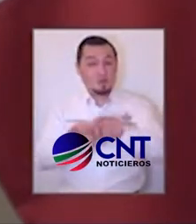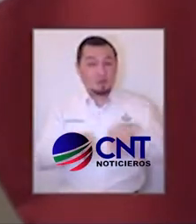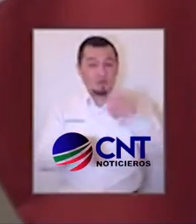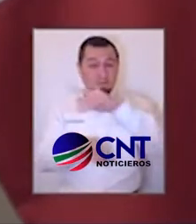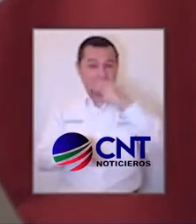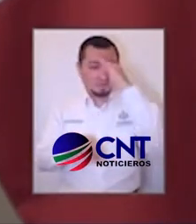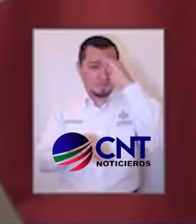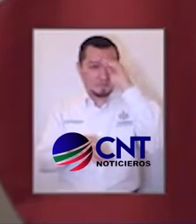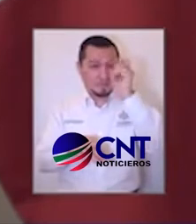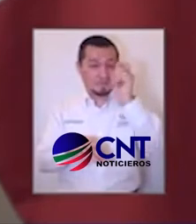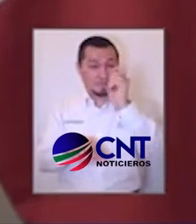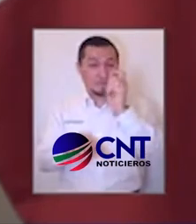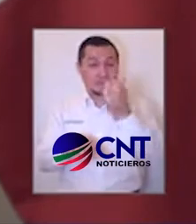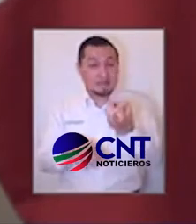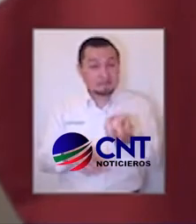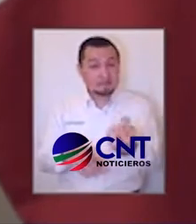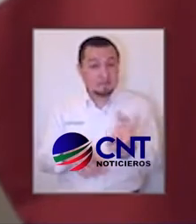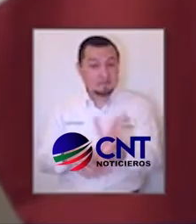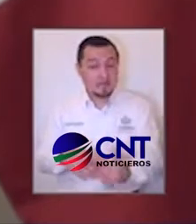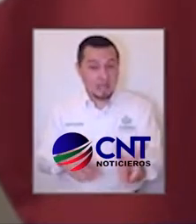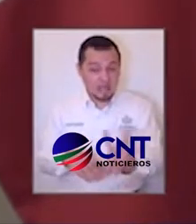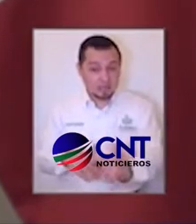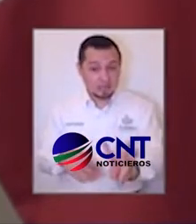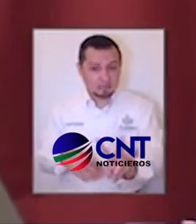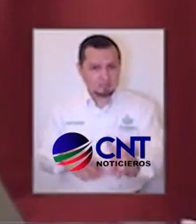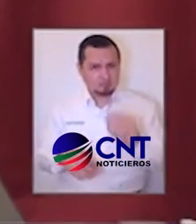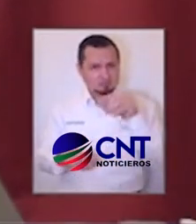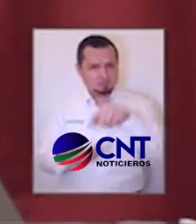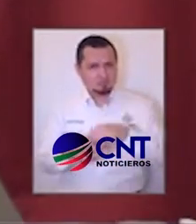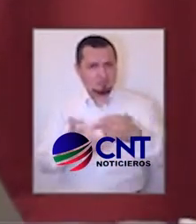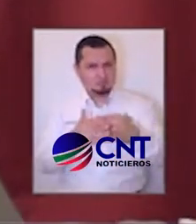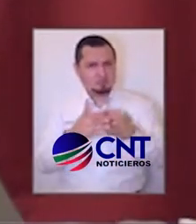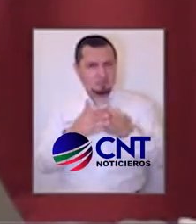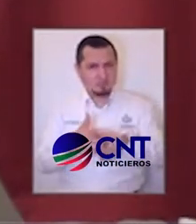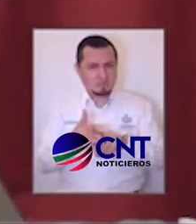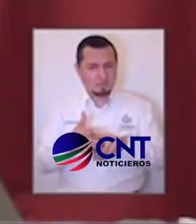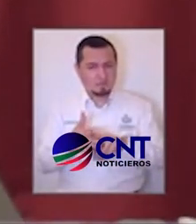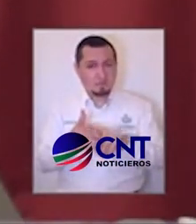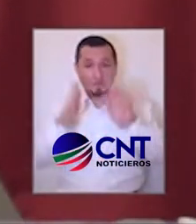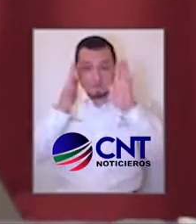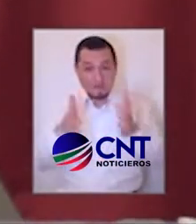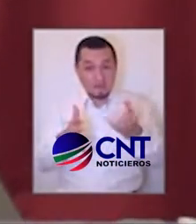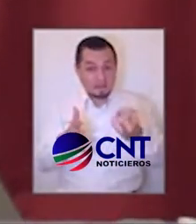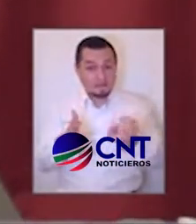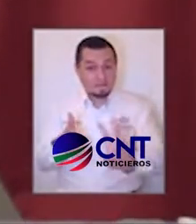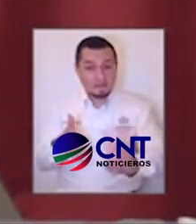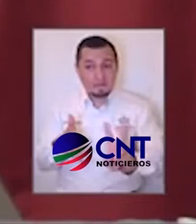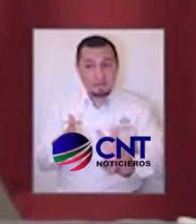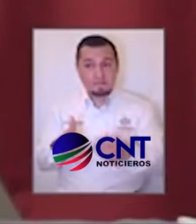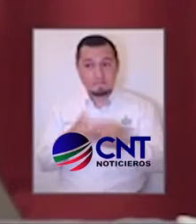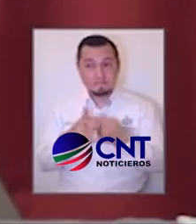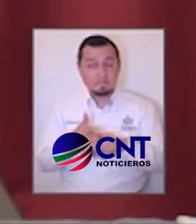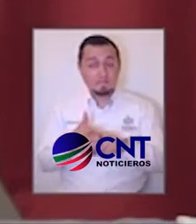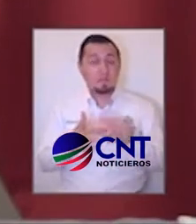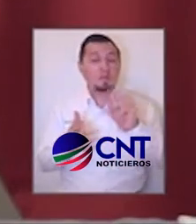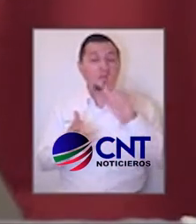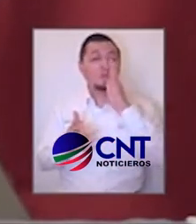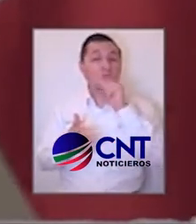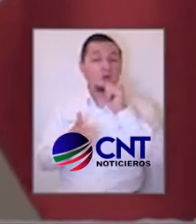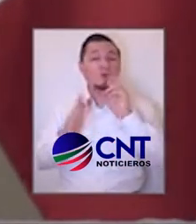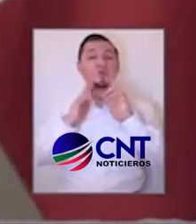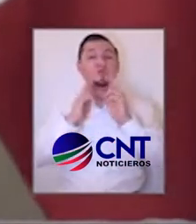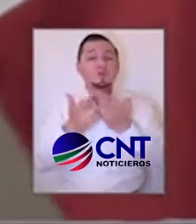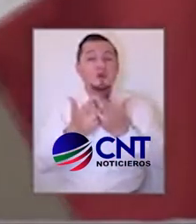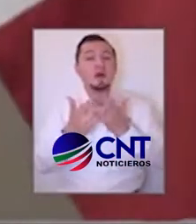creo que es muy importante el mensaje, particularmente para este viernes, de manera especial, porque arrancamos este viernes,